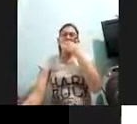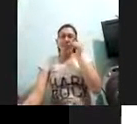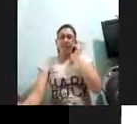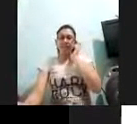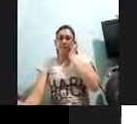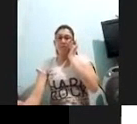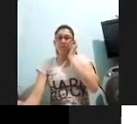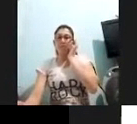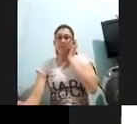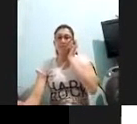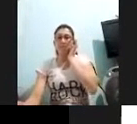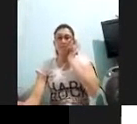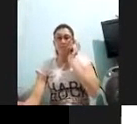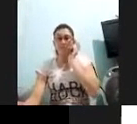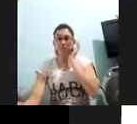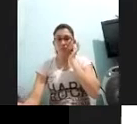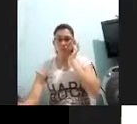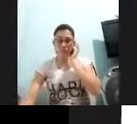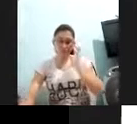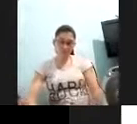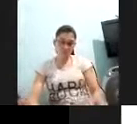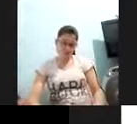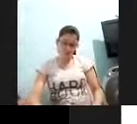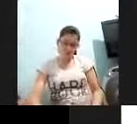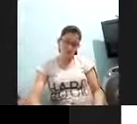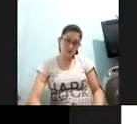J-U-A-M. Okay, very good. And Jessica?